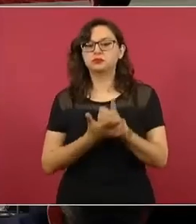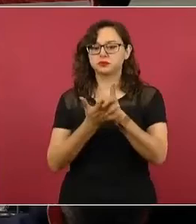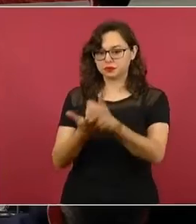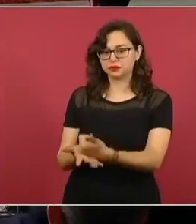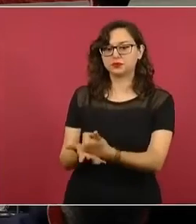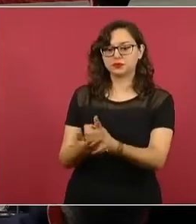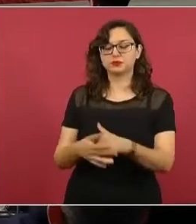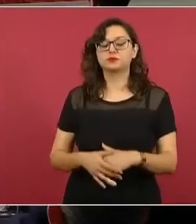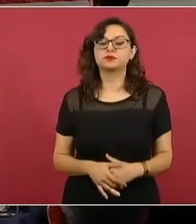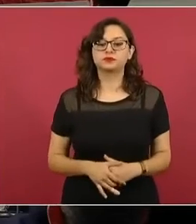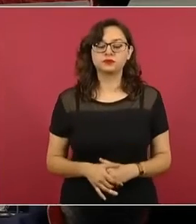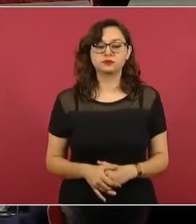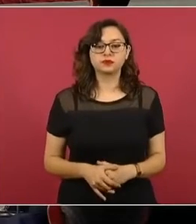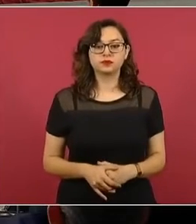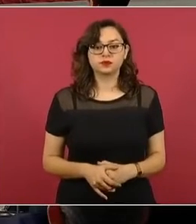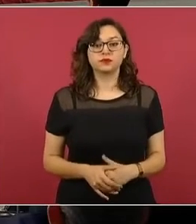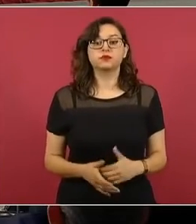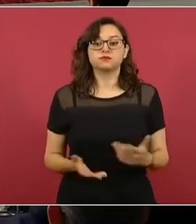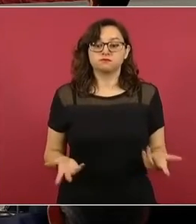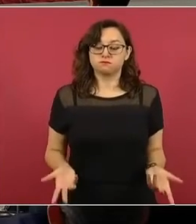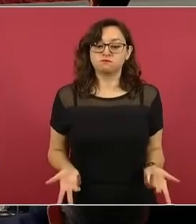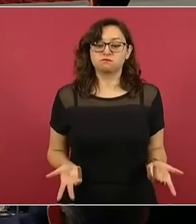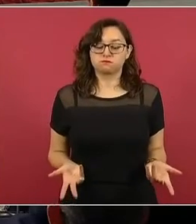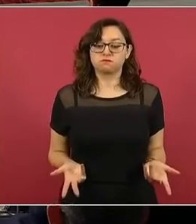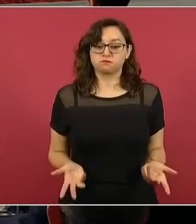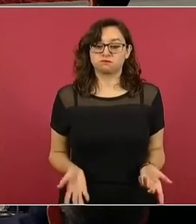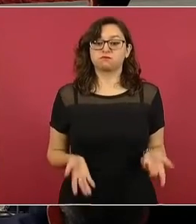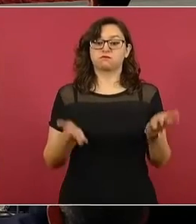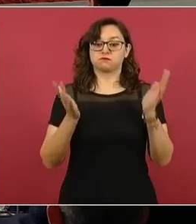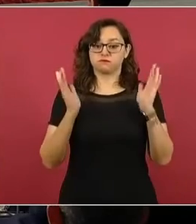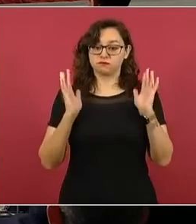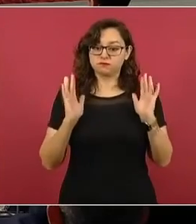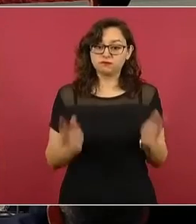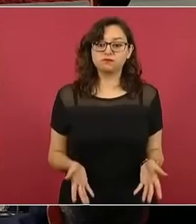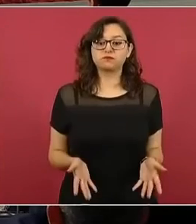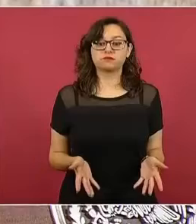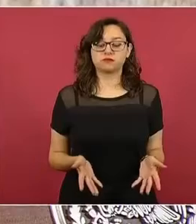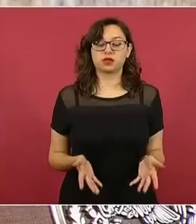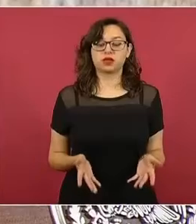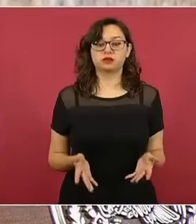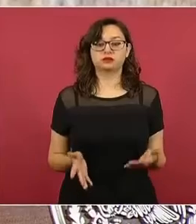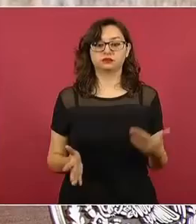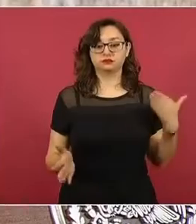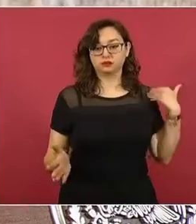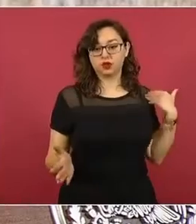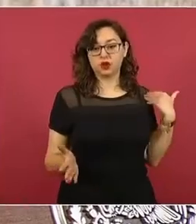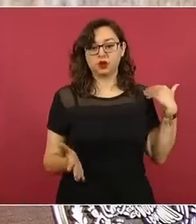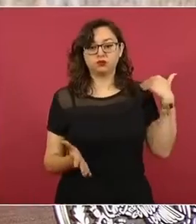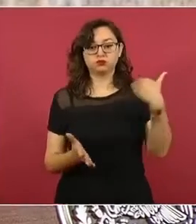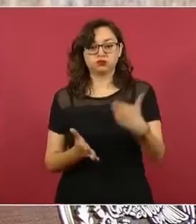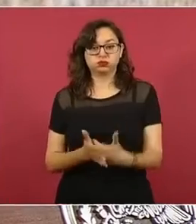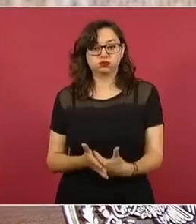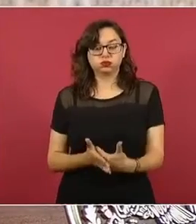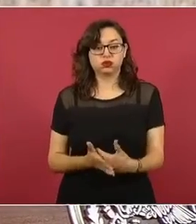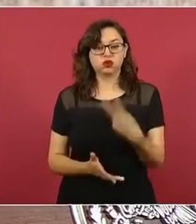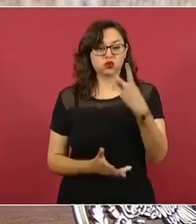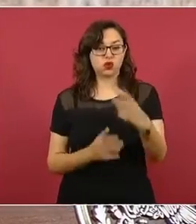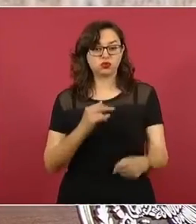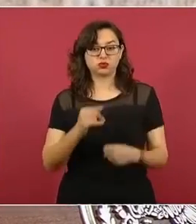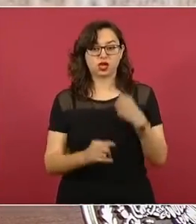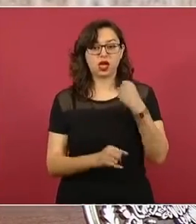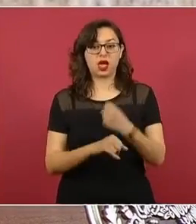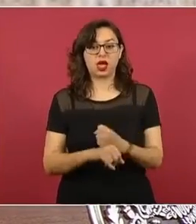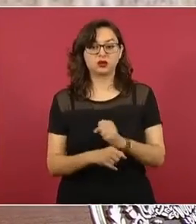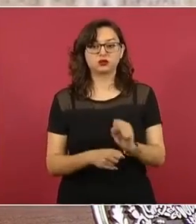Ya atravesamos por la crisis que produjo la